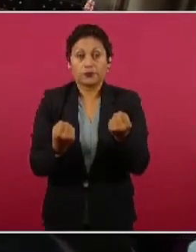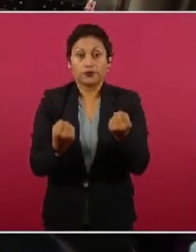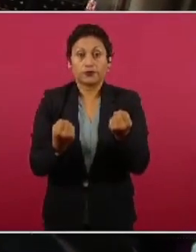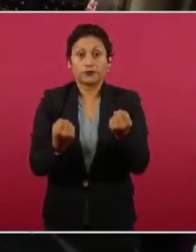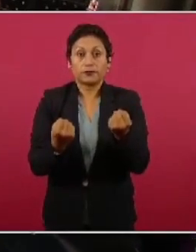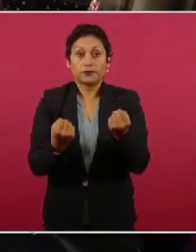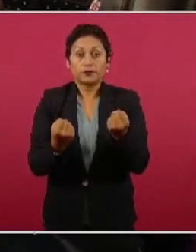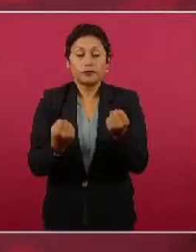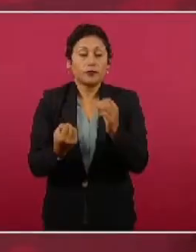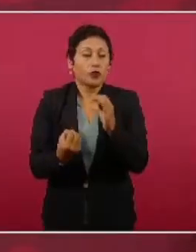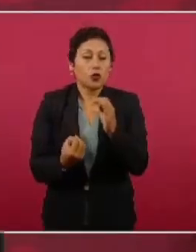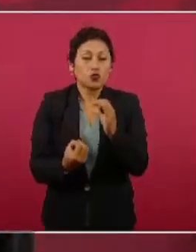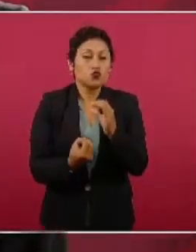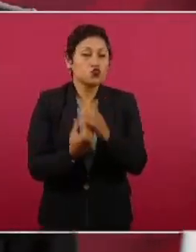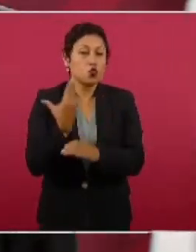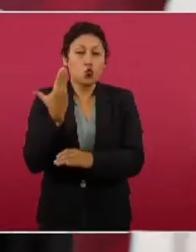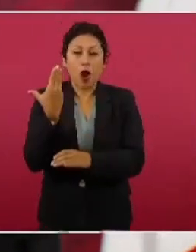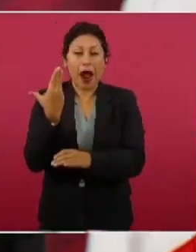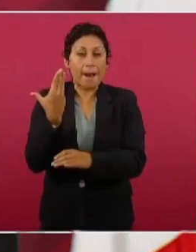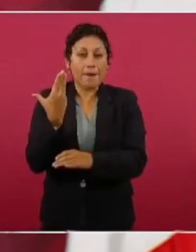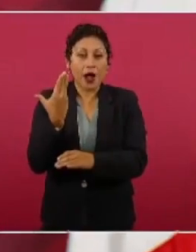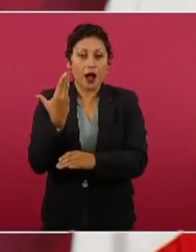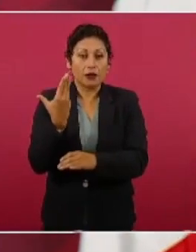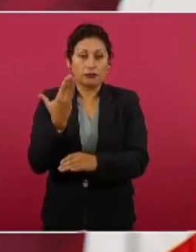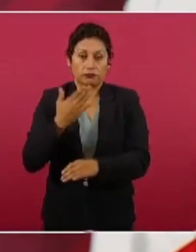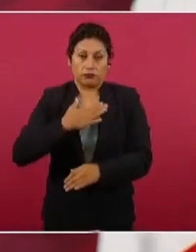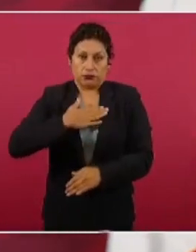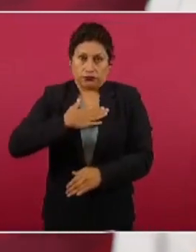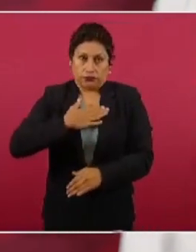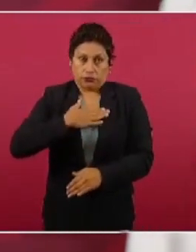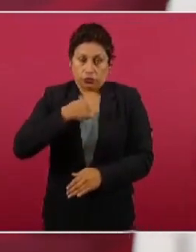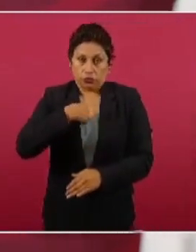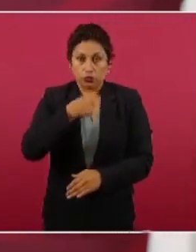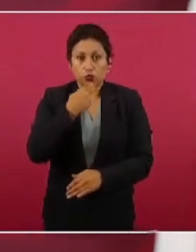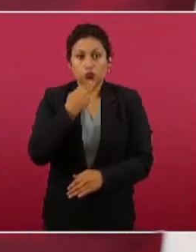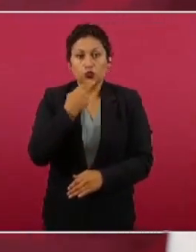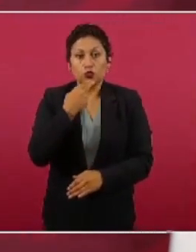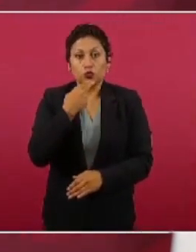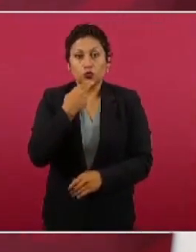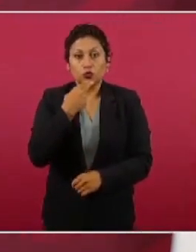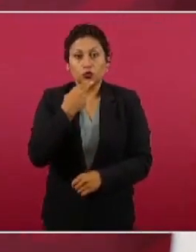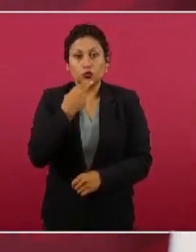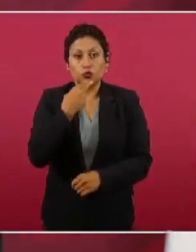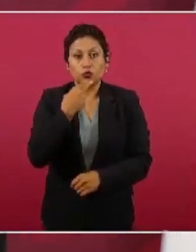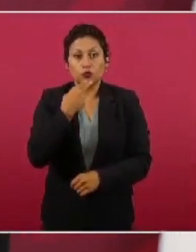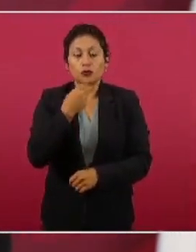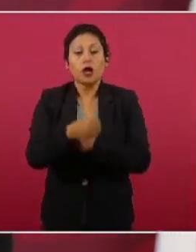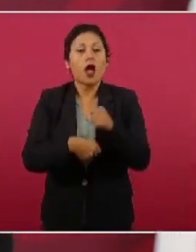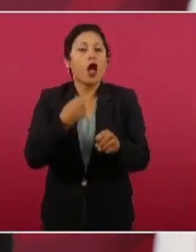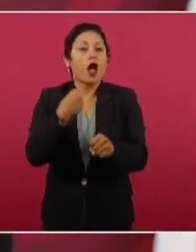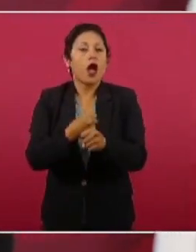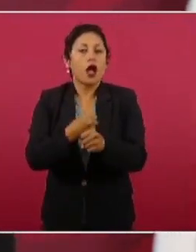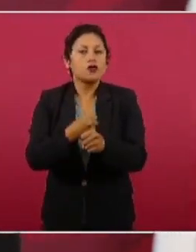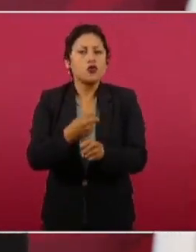más nueva que tengo es del